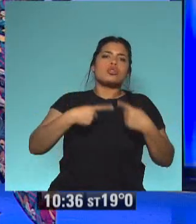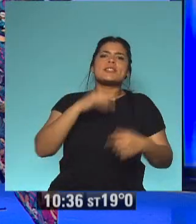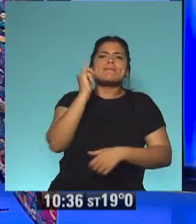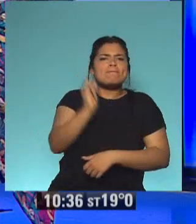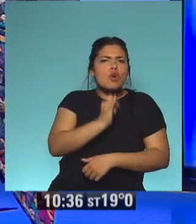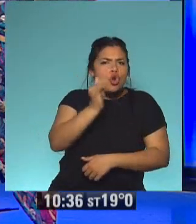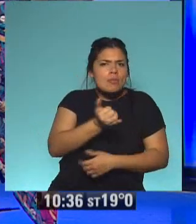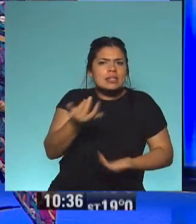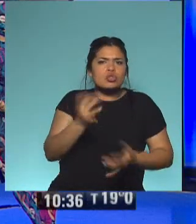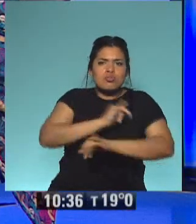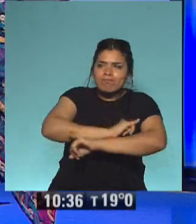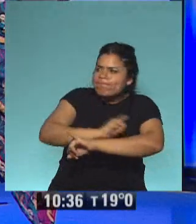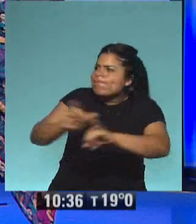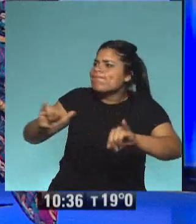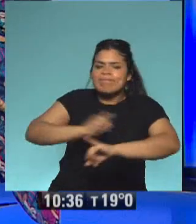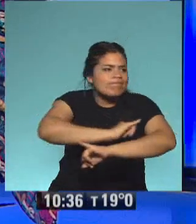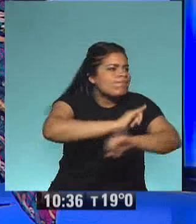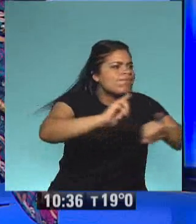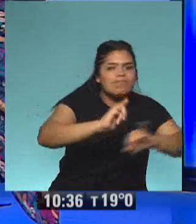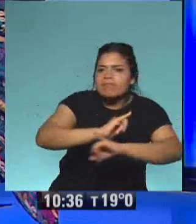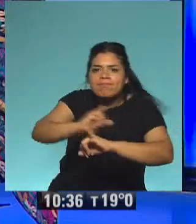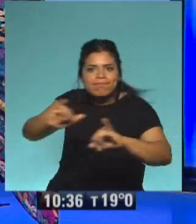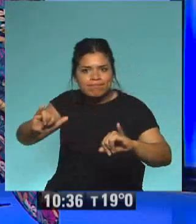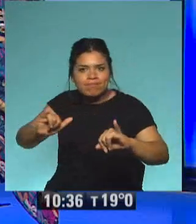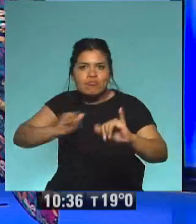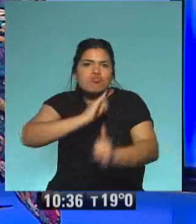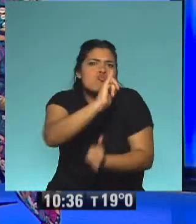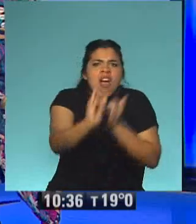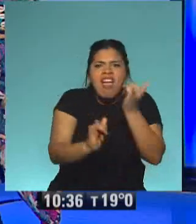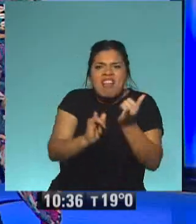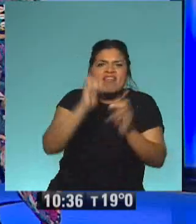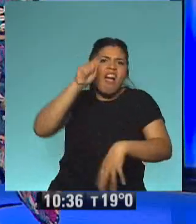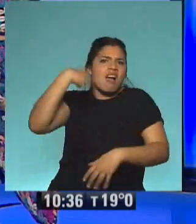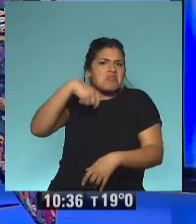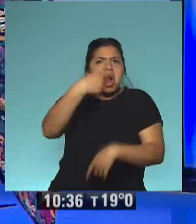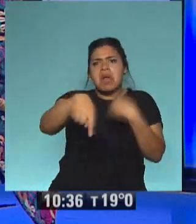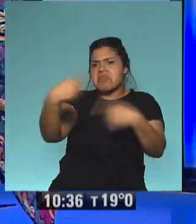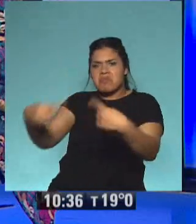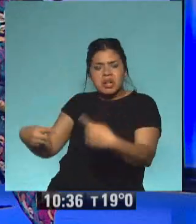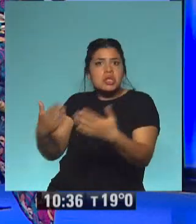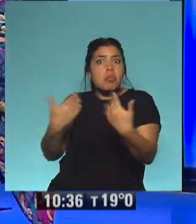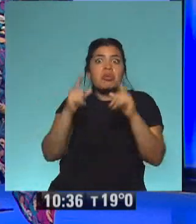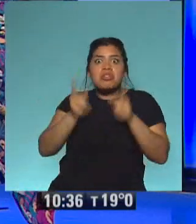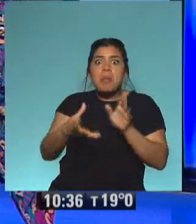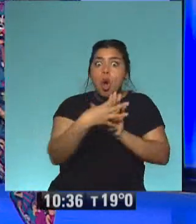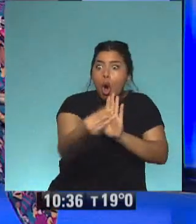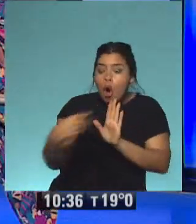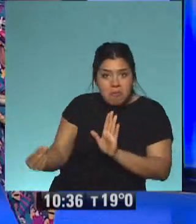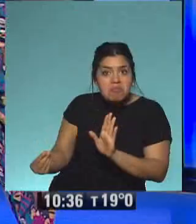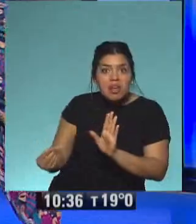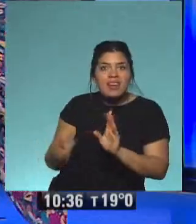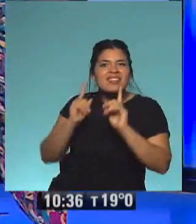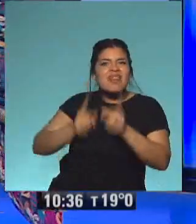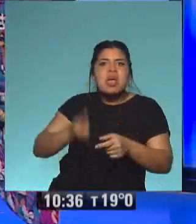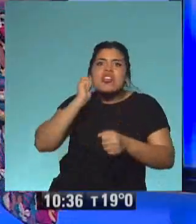compartió su invento, esta creación, no solamente para que otras personas, que otros animales pudieran volar, sino también para que pudieran cumplir sus sueños,